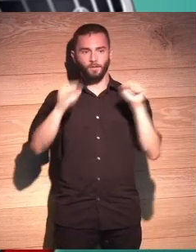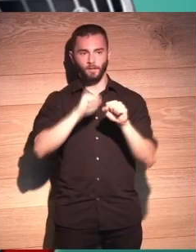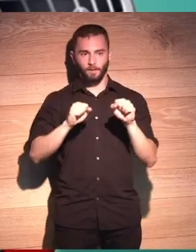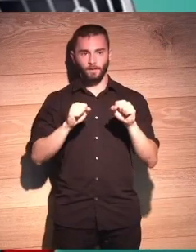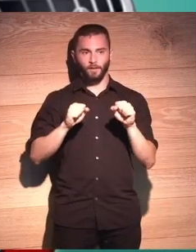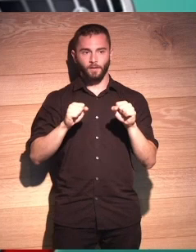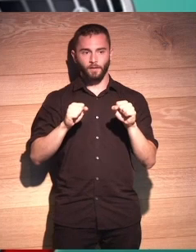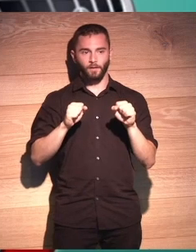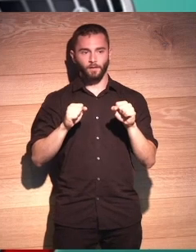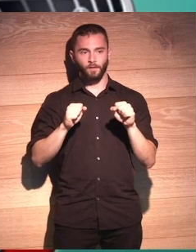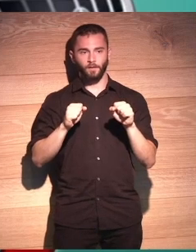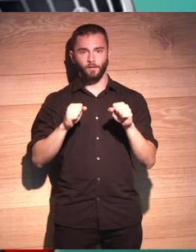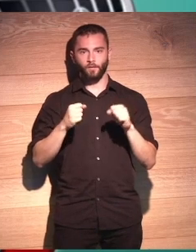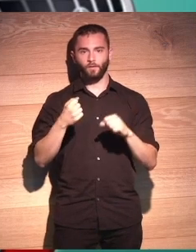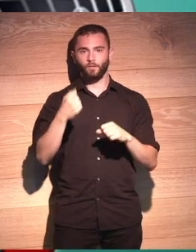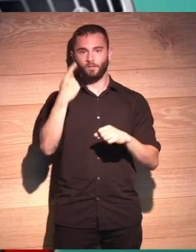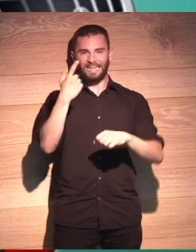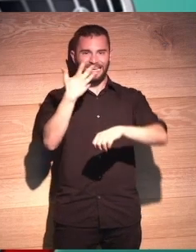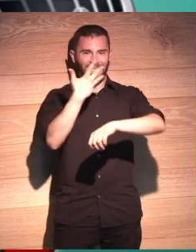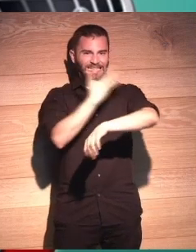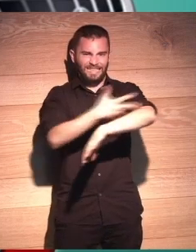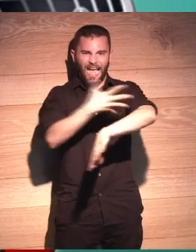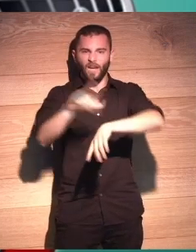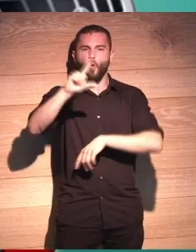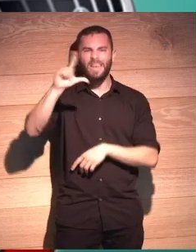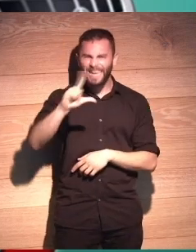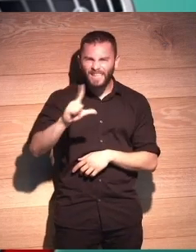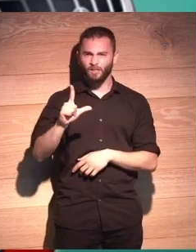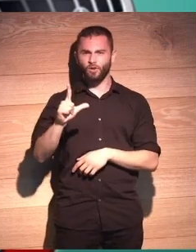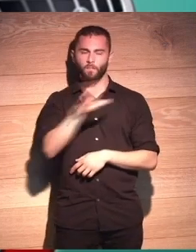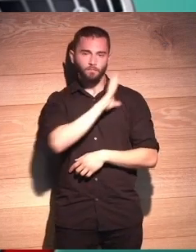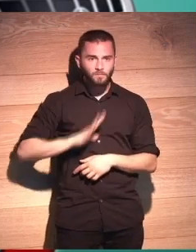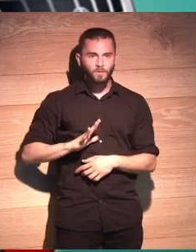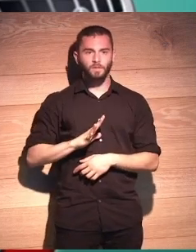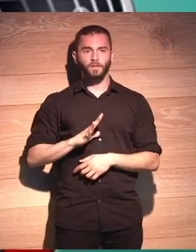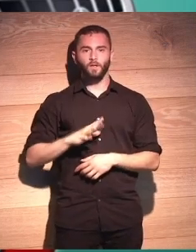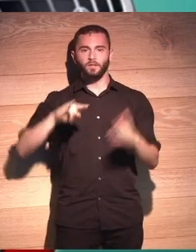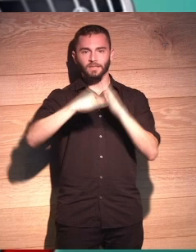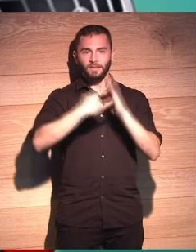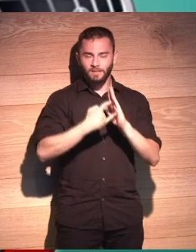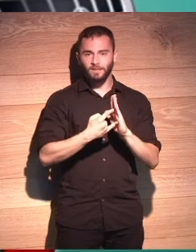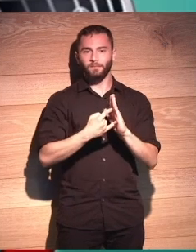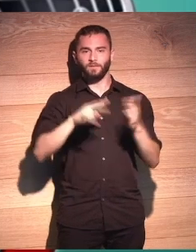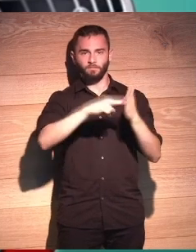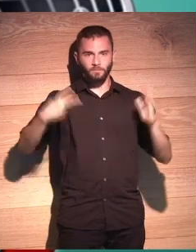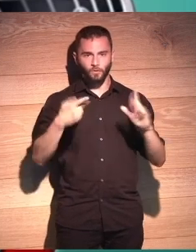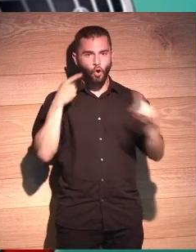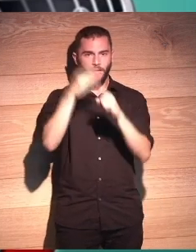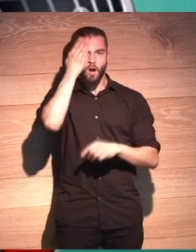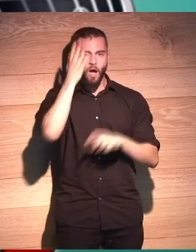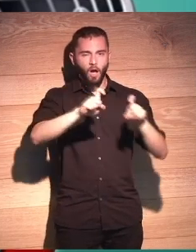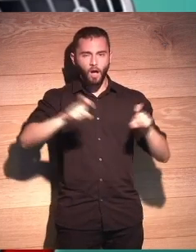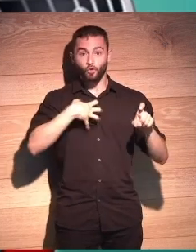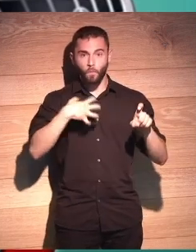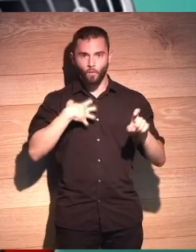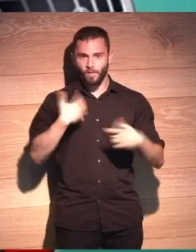presidente, del presidente de turno. Bueno, los sistemas tecnológicos para que no les puedan hackear son espectaculares. Bien, pues la